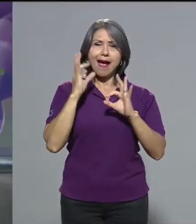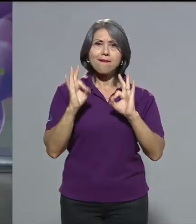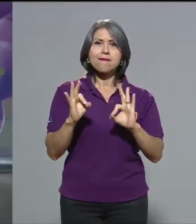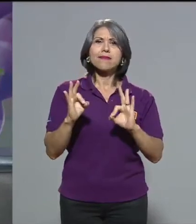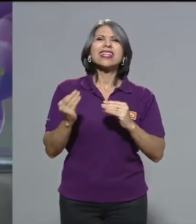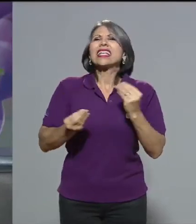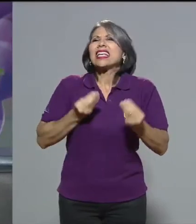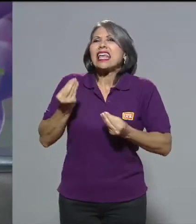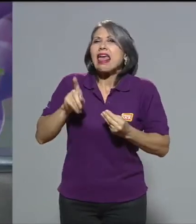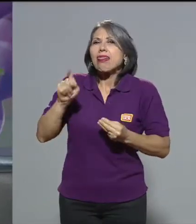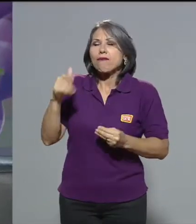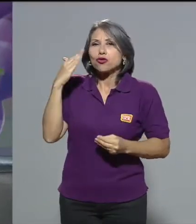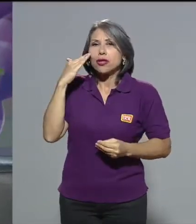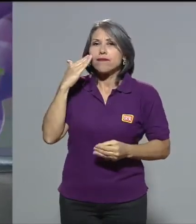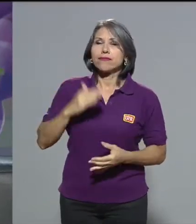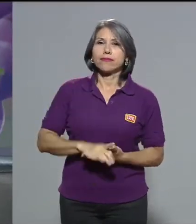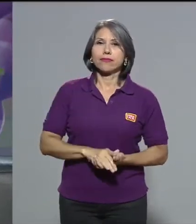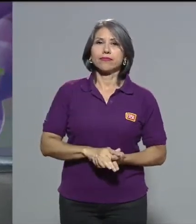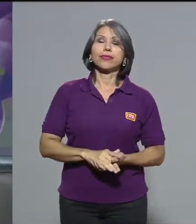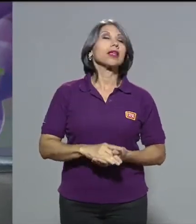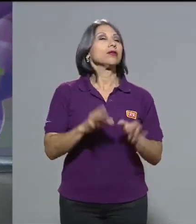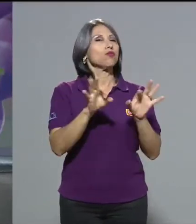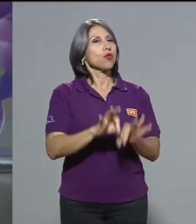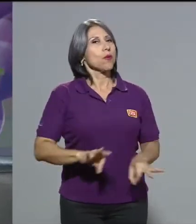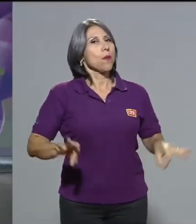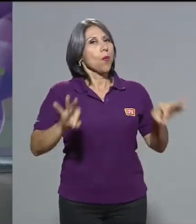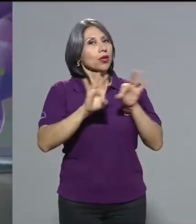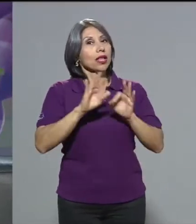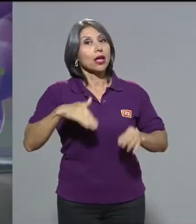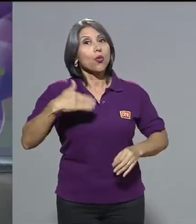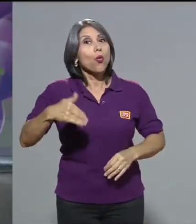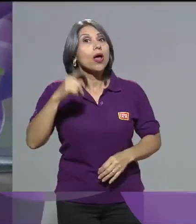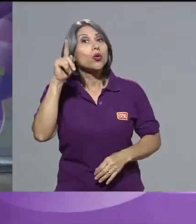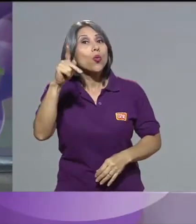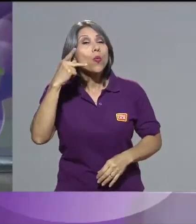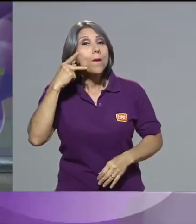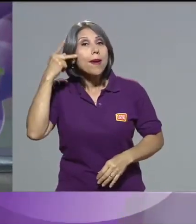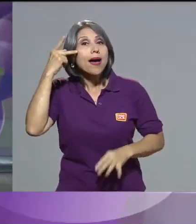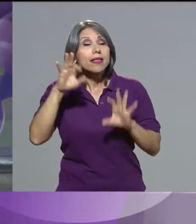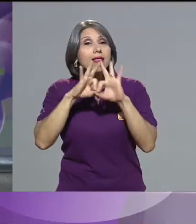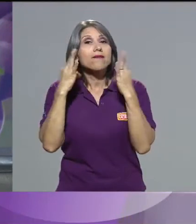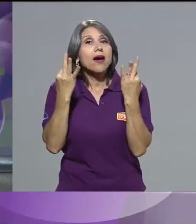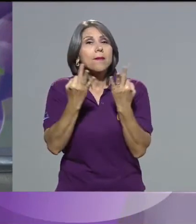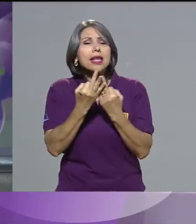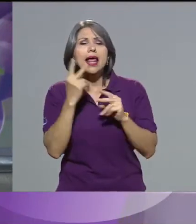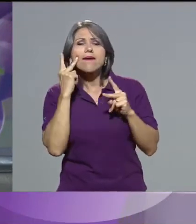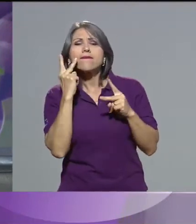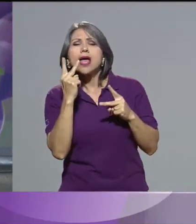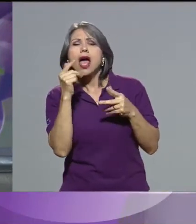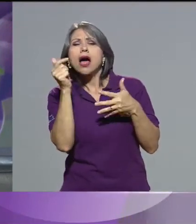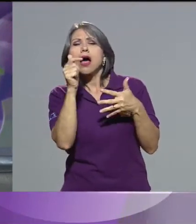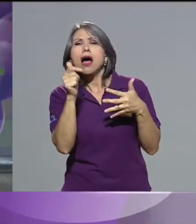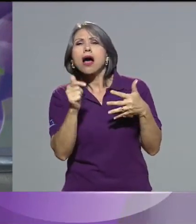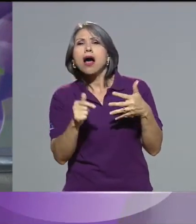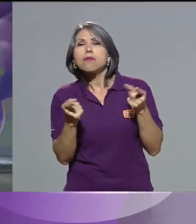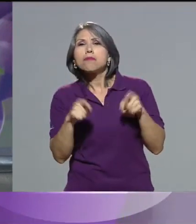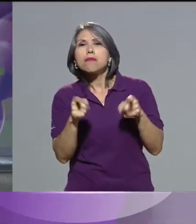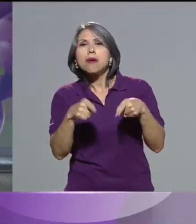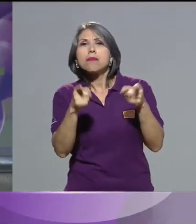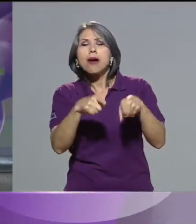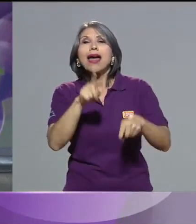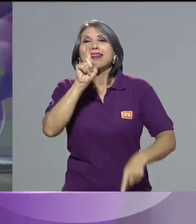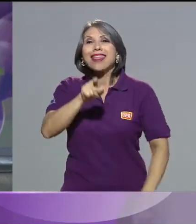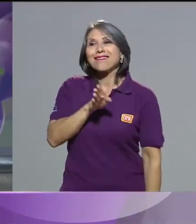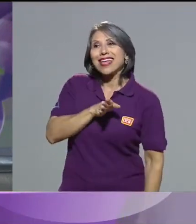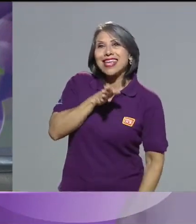muy importante. Lo primero que un padre cuando vea estas señales es ir a un diagnóstico. ¿Por qué? Porque entre